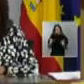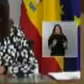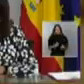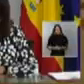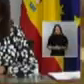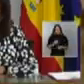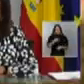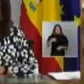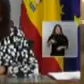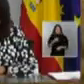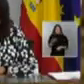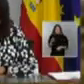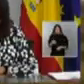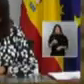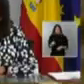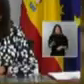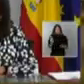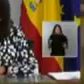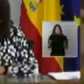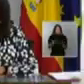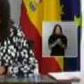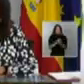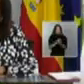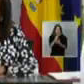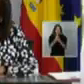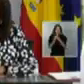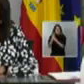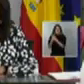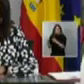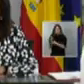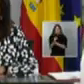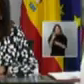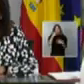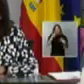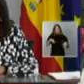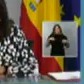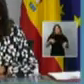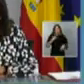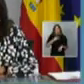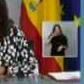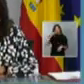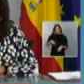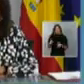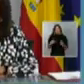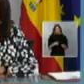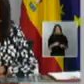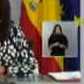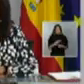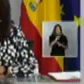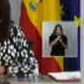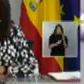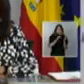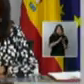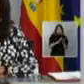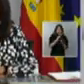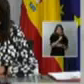esa conducción eficiente algo menos del 10%. Eso es lo que dice nuestro estudio. Luego, evidentemente, pues esto